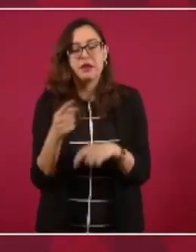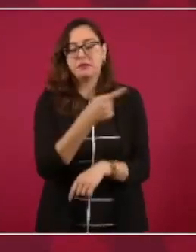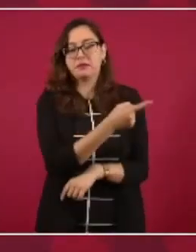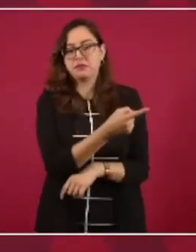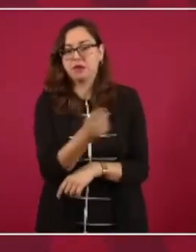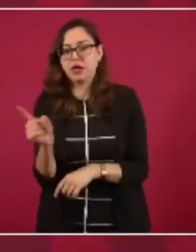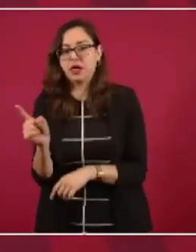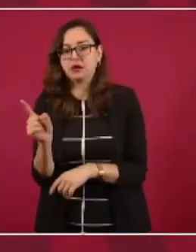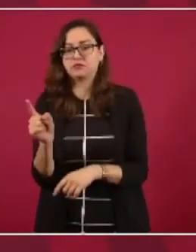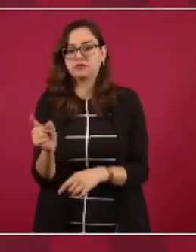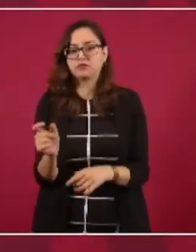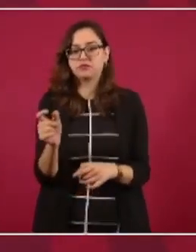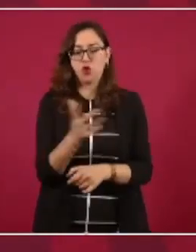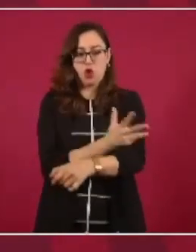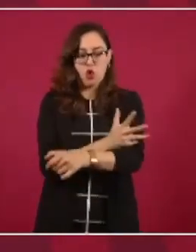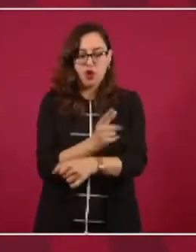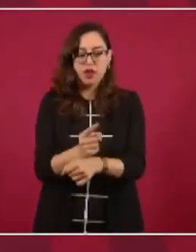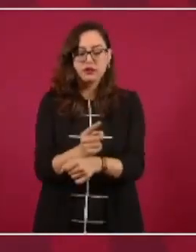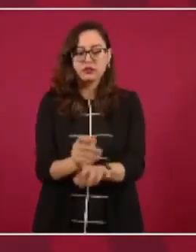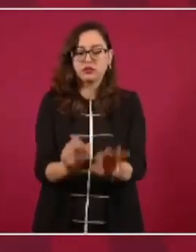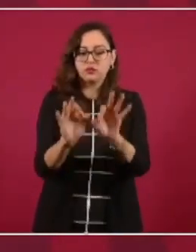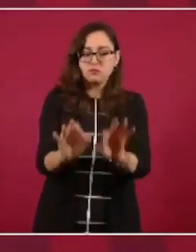lo que nunca